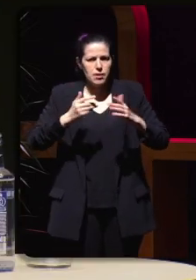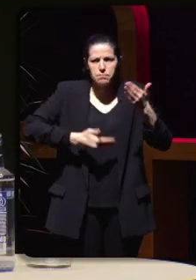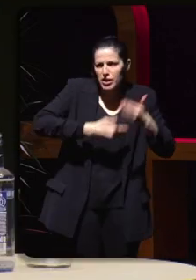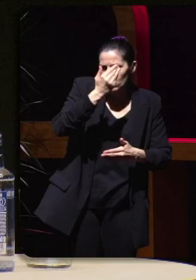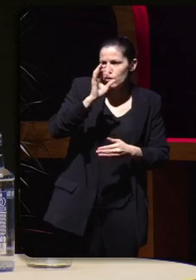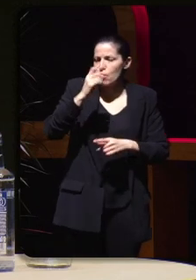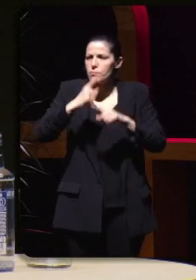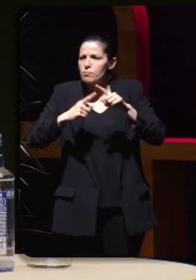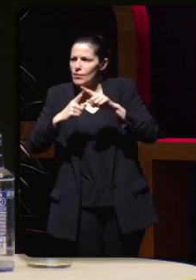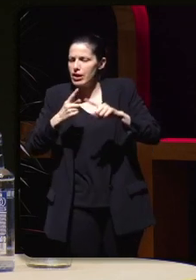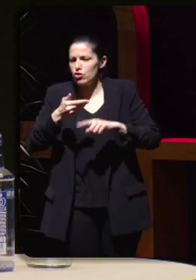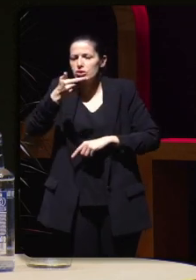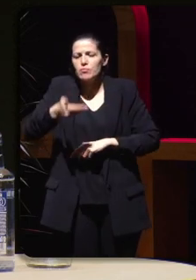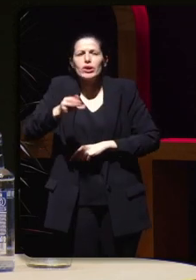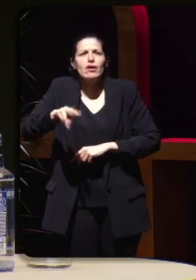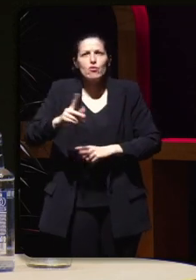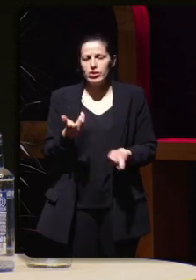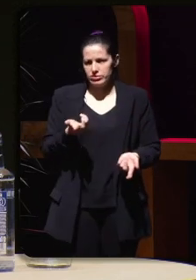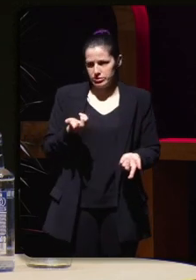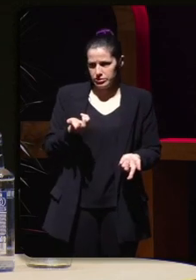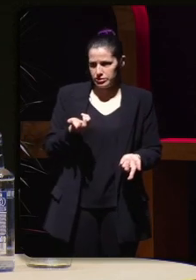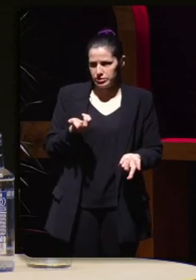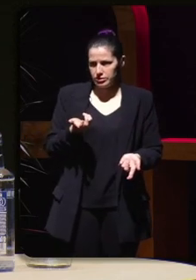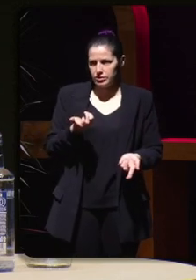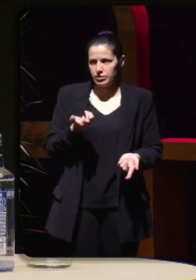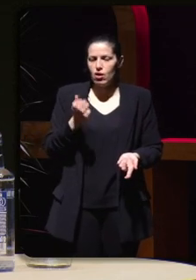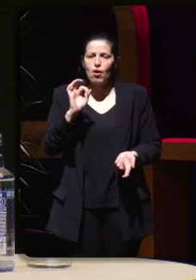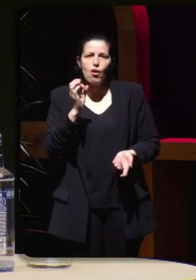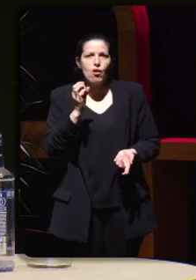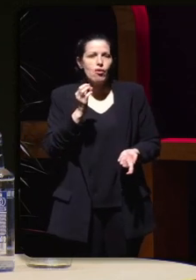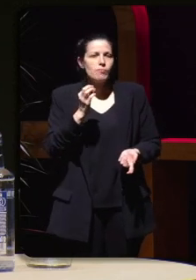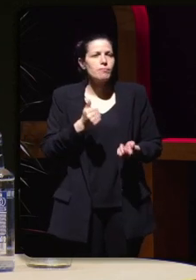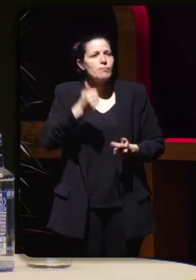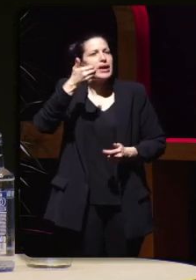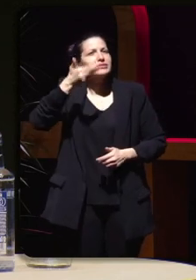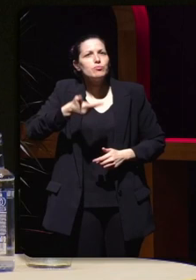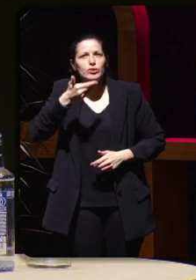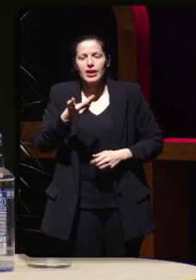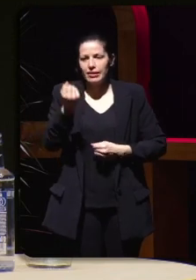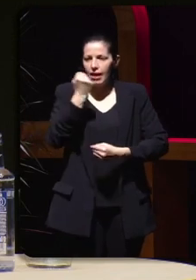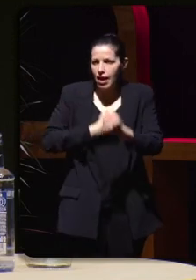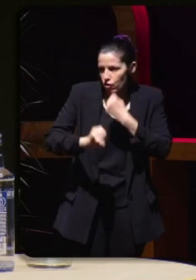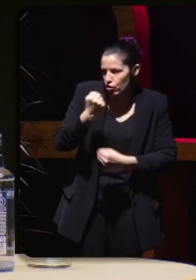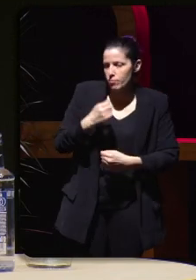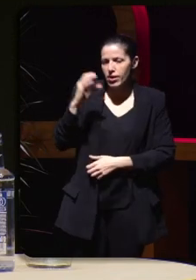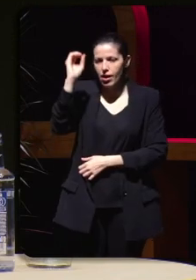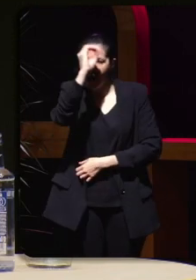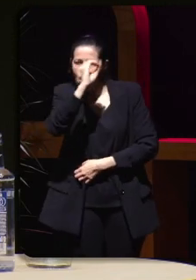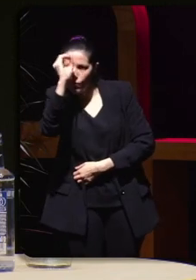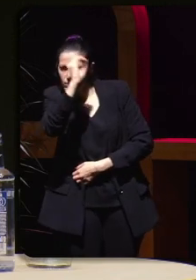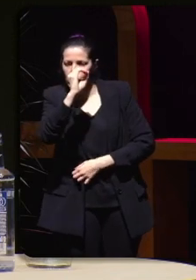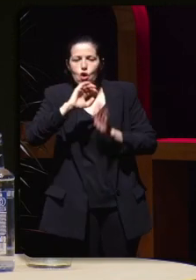en los medios no se le da tanta importancia como puede tener Pues eso nacional internacional economía opinión